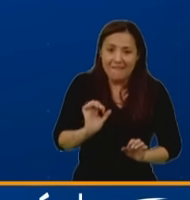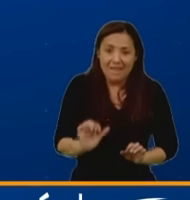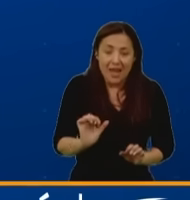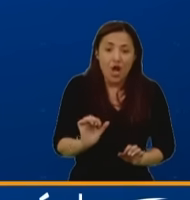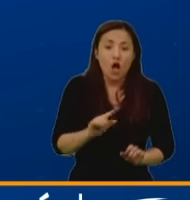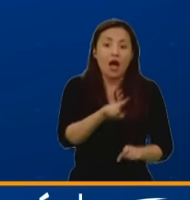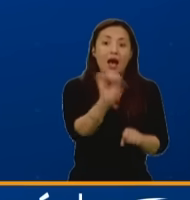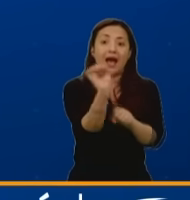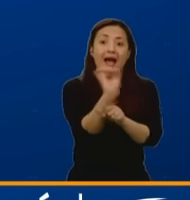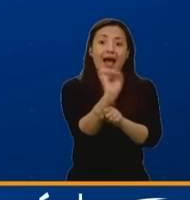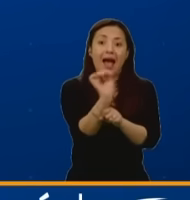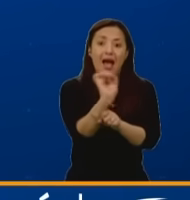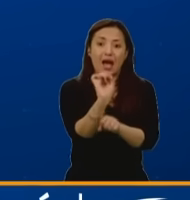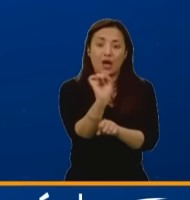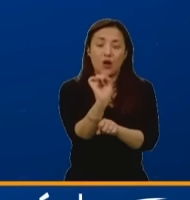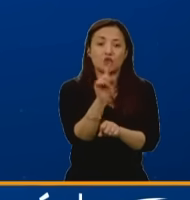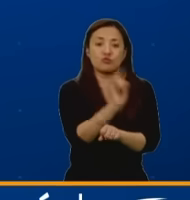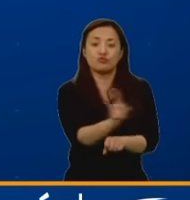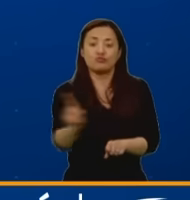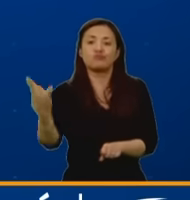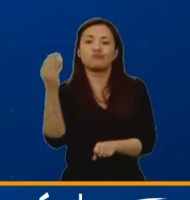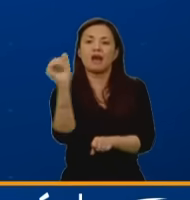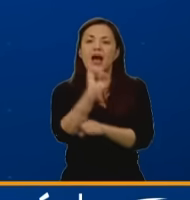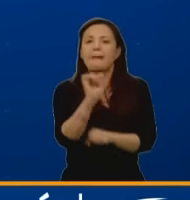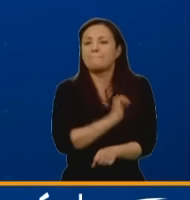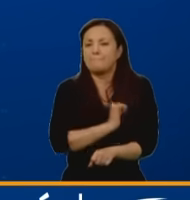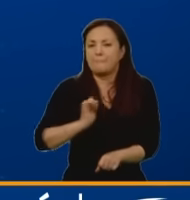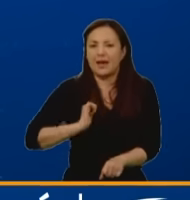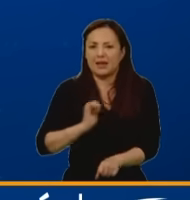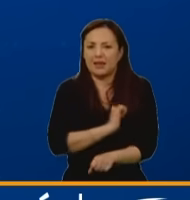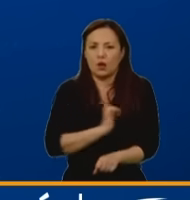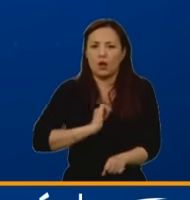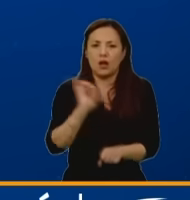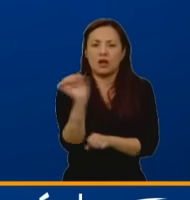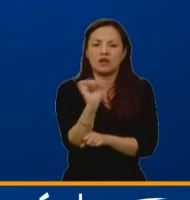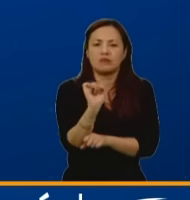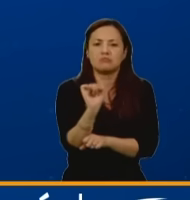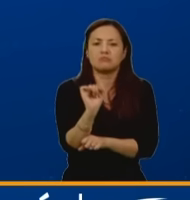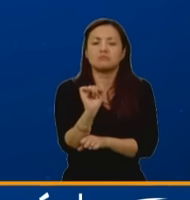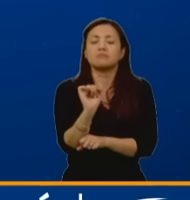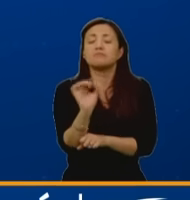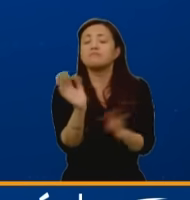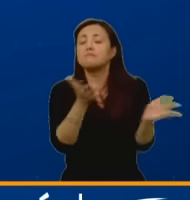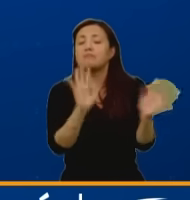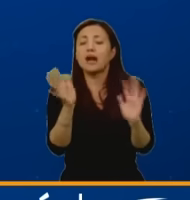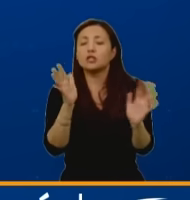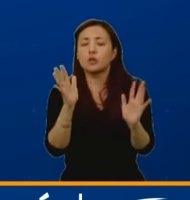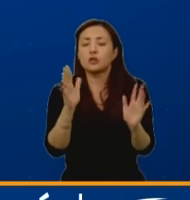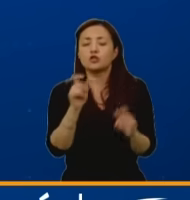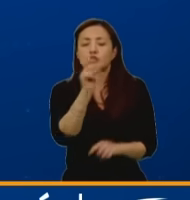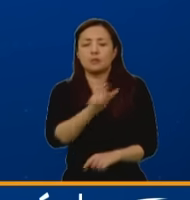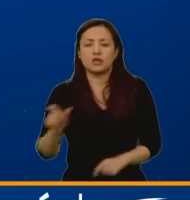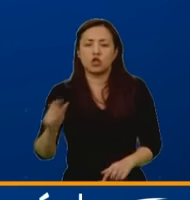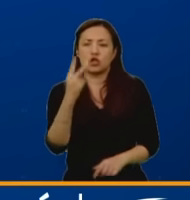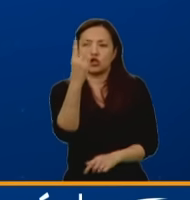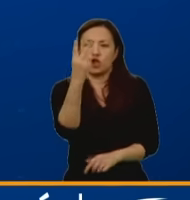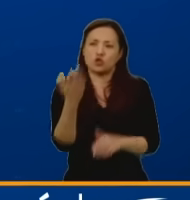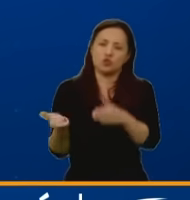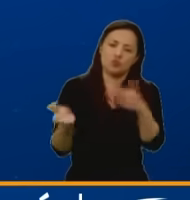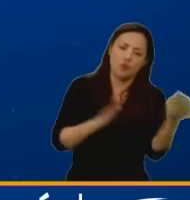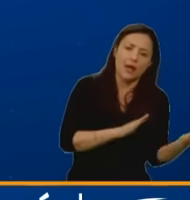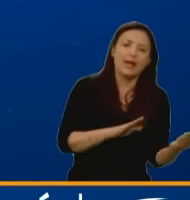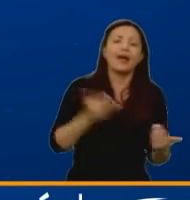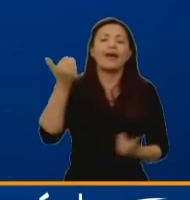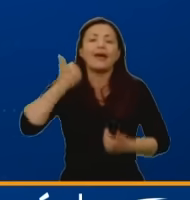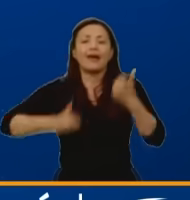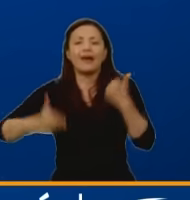varios vehículos de tipo particular, y se producen por lo menos dos personas muertas y algunas heridas.